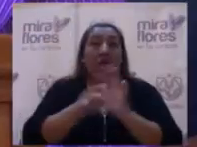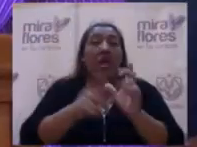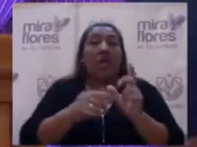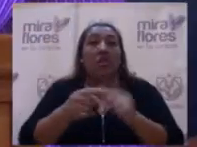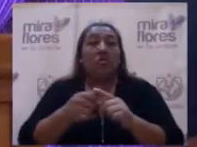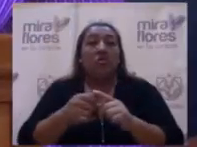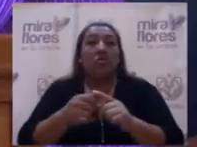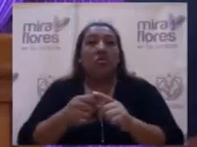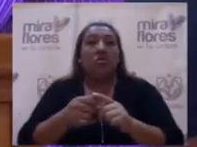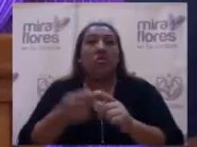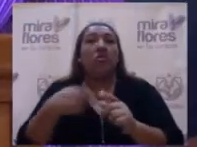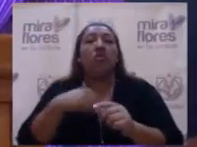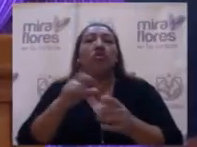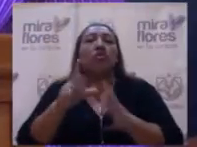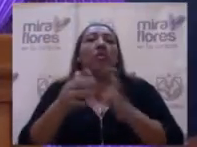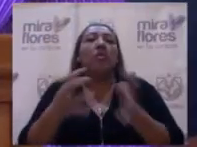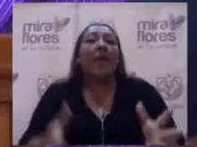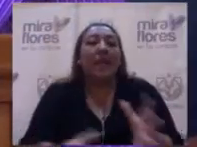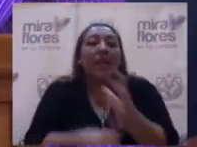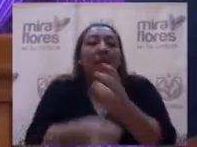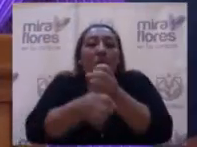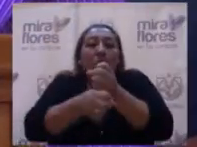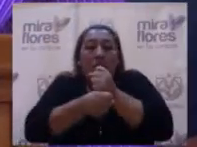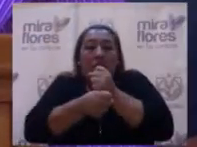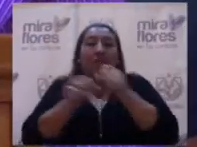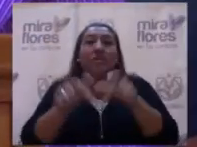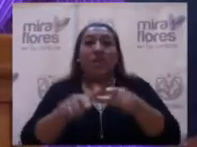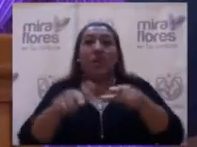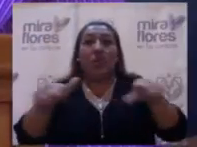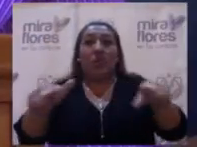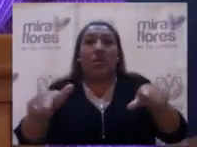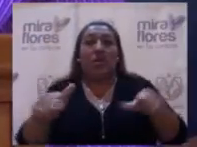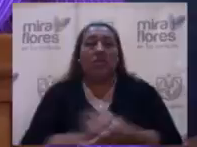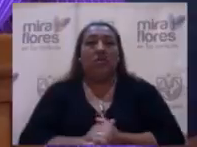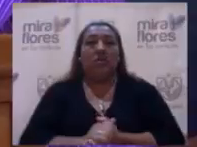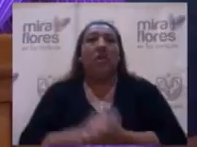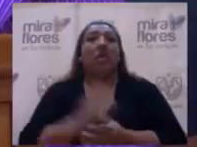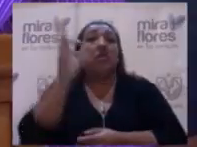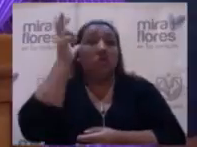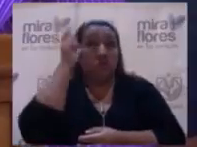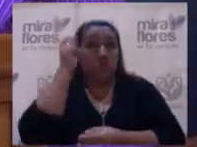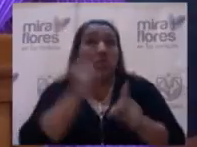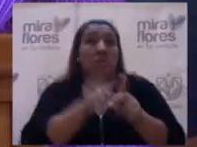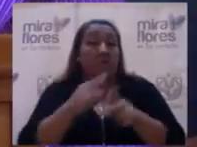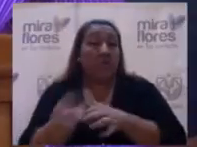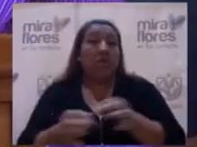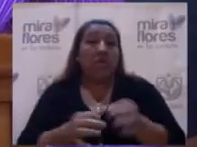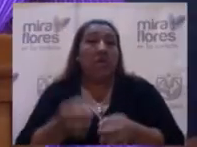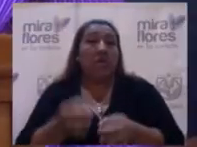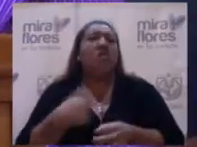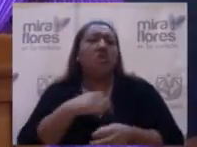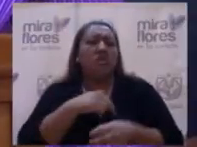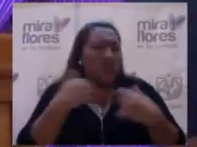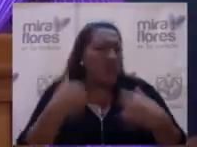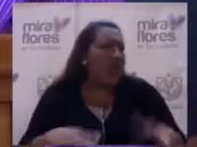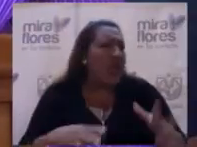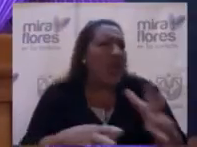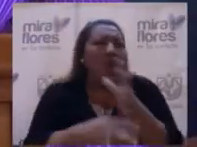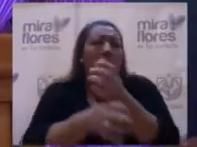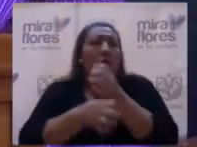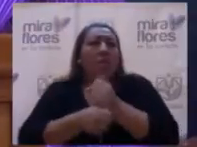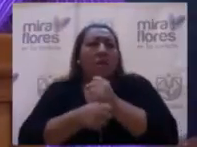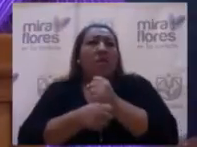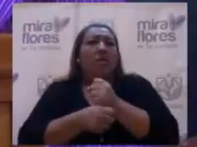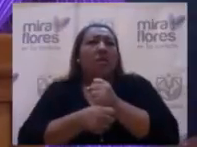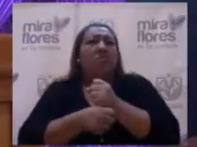porque vamos a recuperar ese espacio. Y he escuchado por ahí que decían, hemos recuperado,